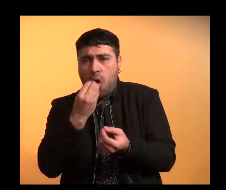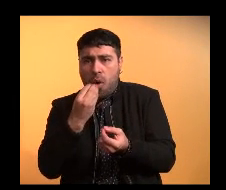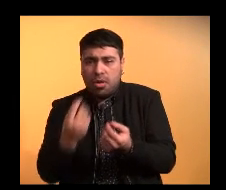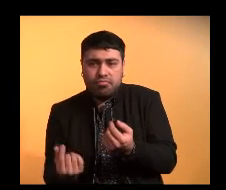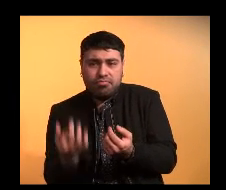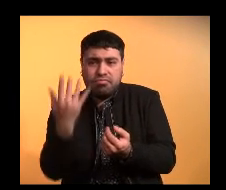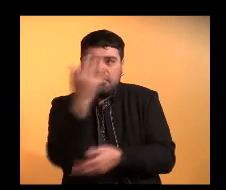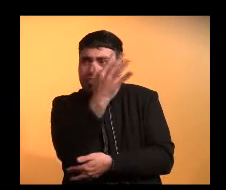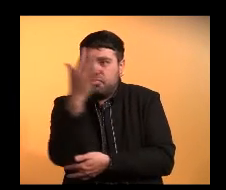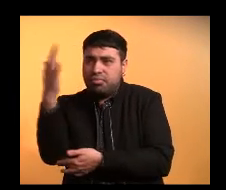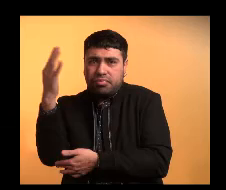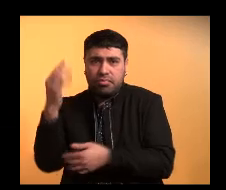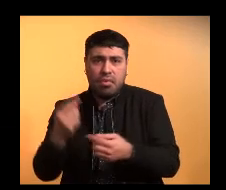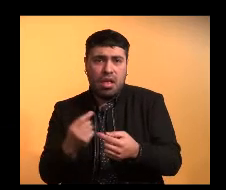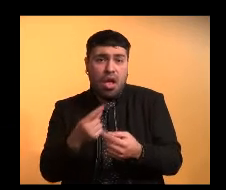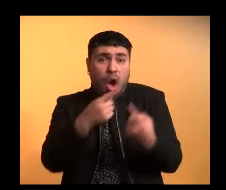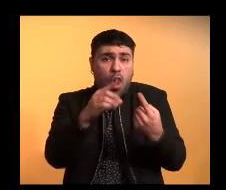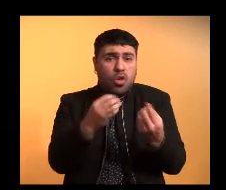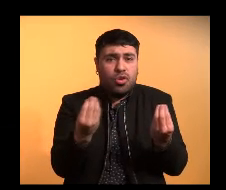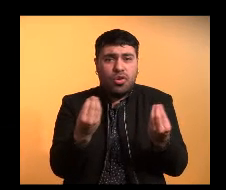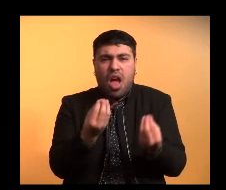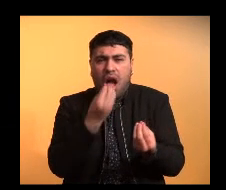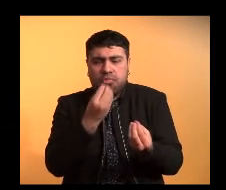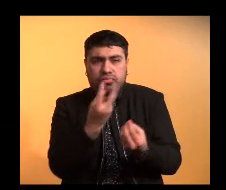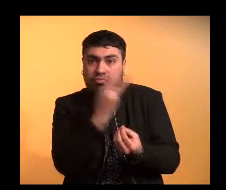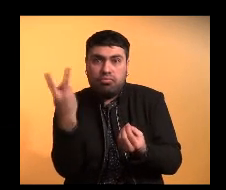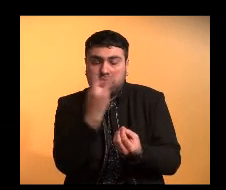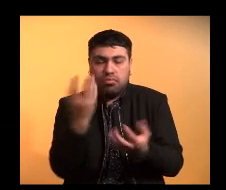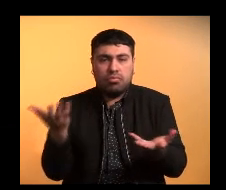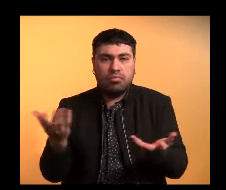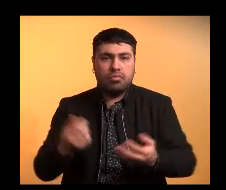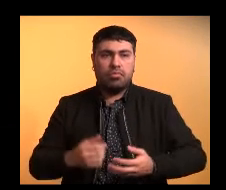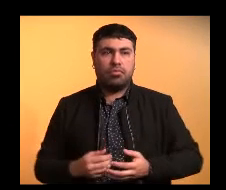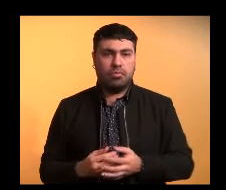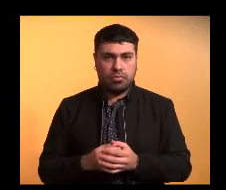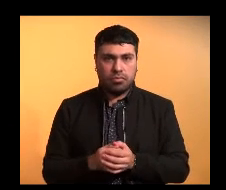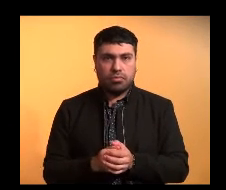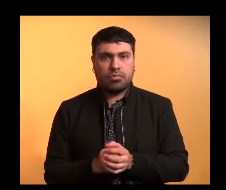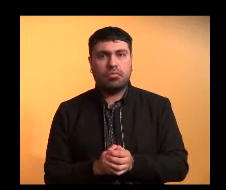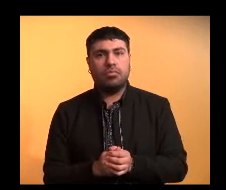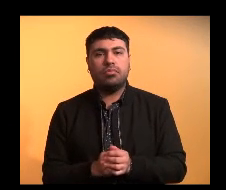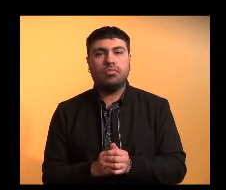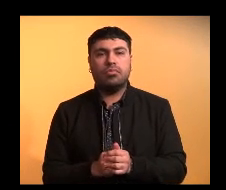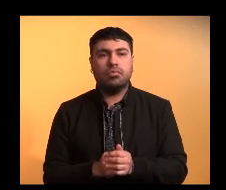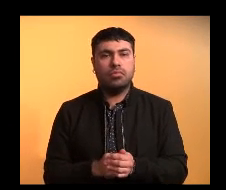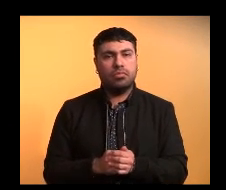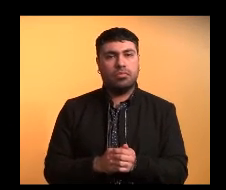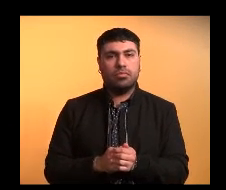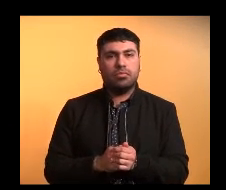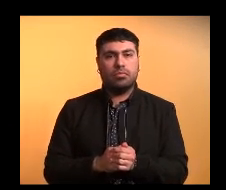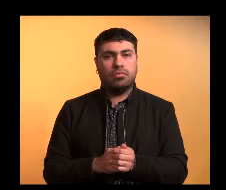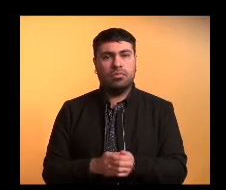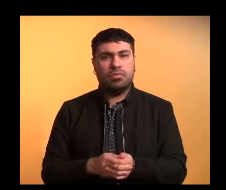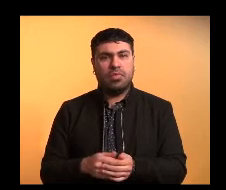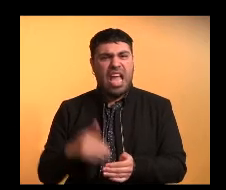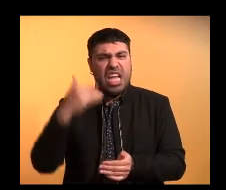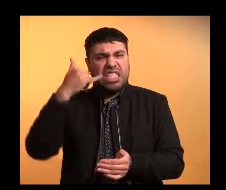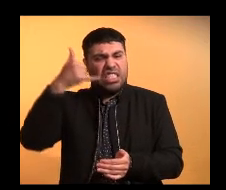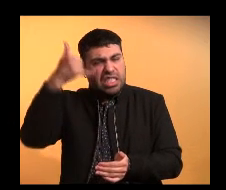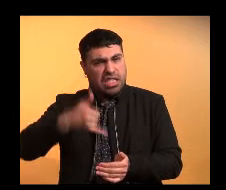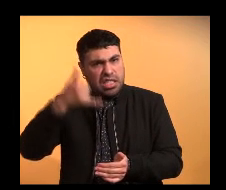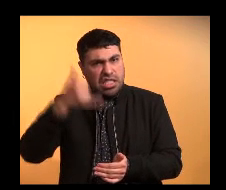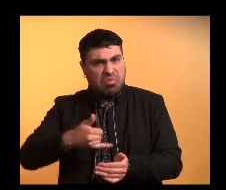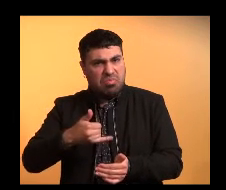comen vegetales y animales, pero una fracción también de ellos son herbívoros. Aunque principalmente lo que hacen, sobre todo en las macroalgas,